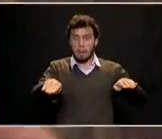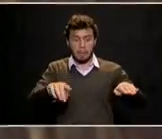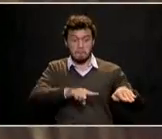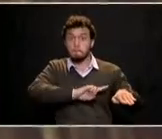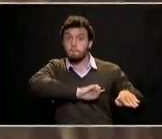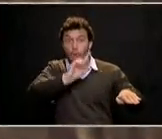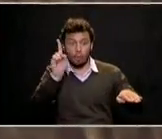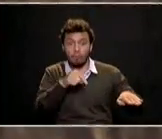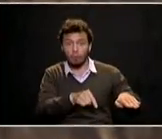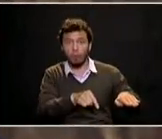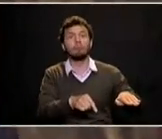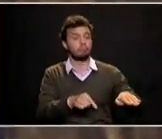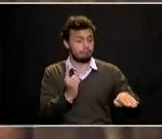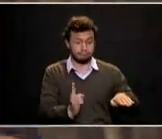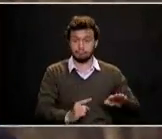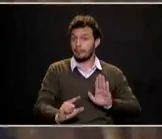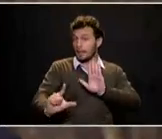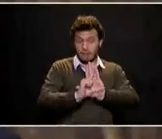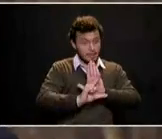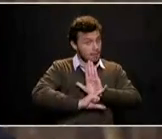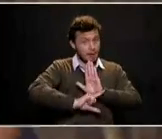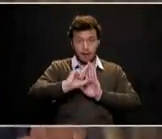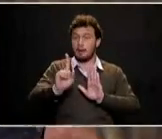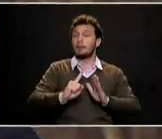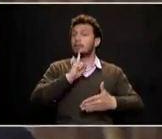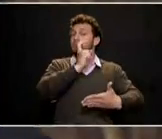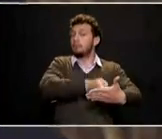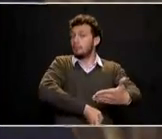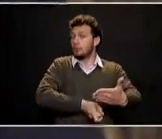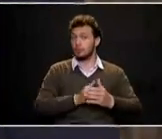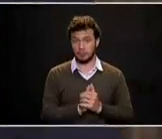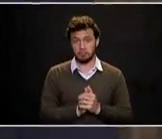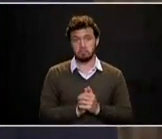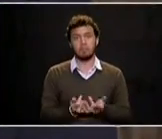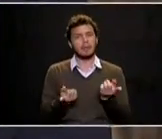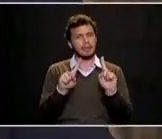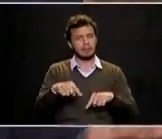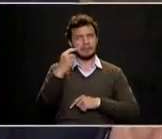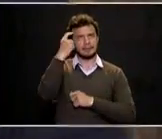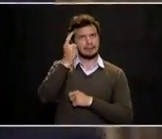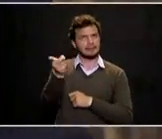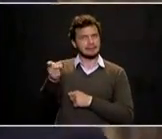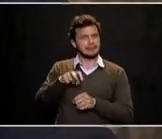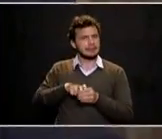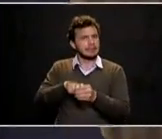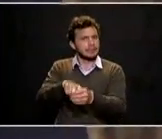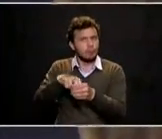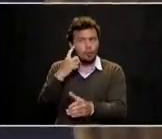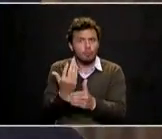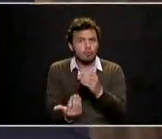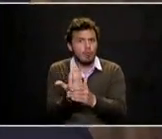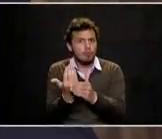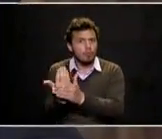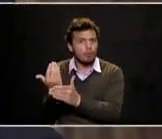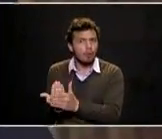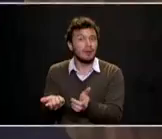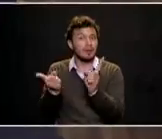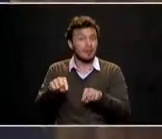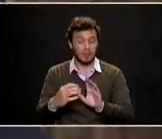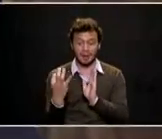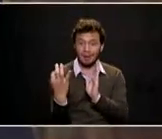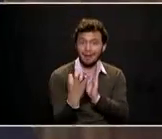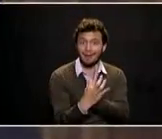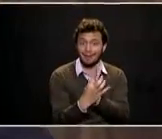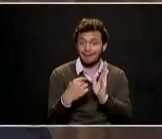que reglamentar también todo ese tipo de medios de transporte nuevos. Las aplicaciones, hemos dicho claramente